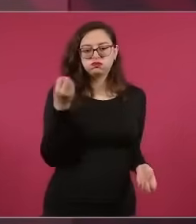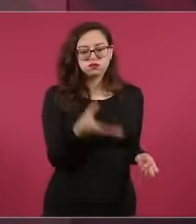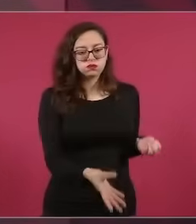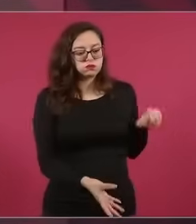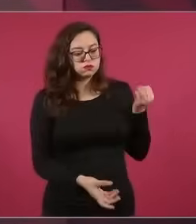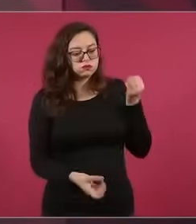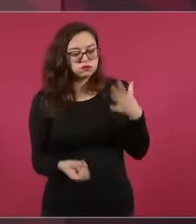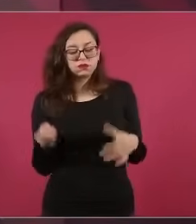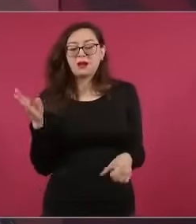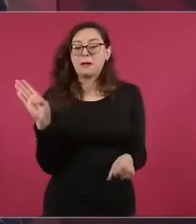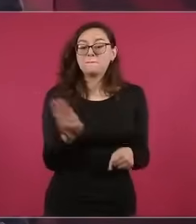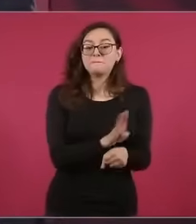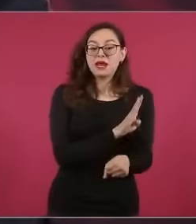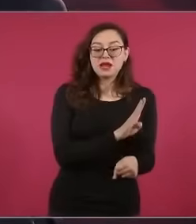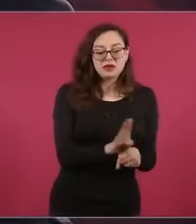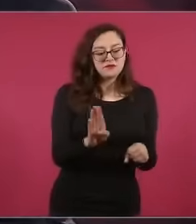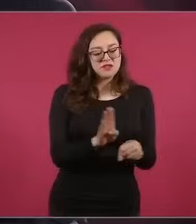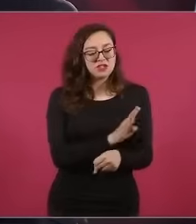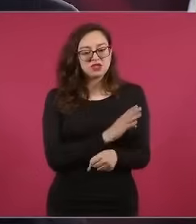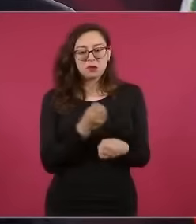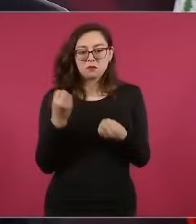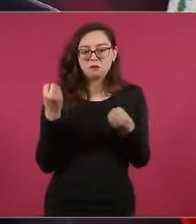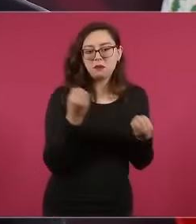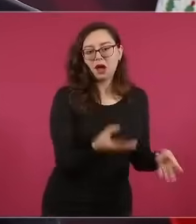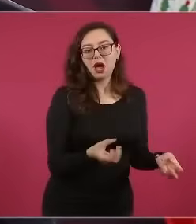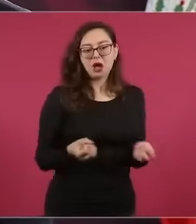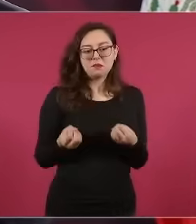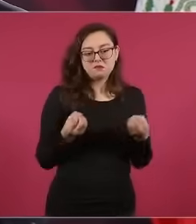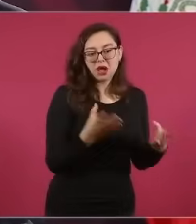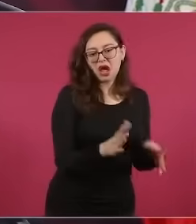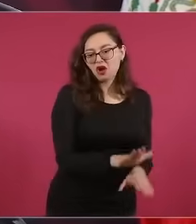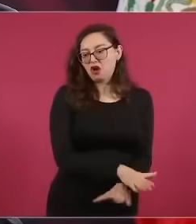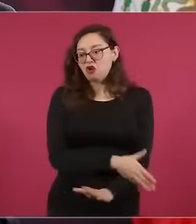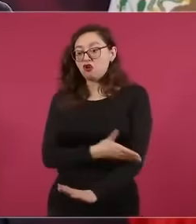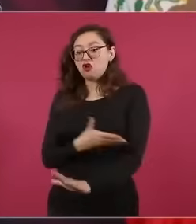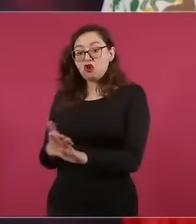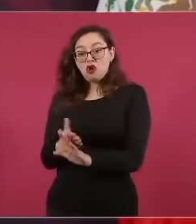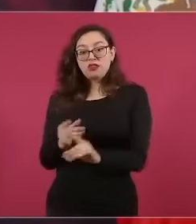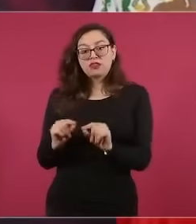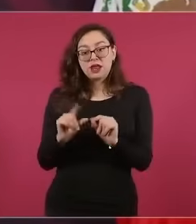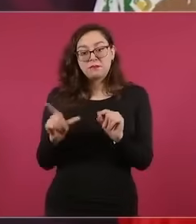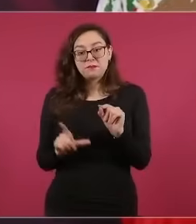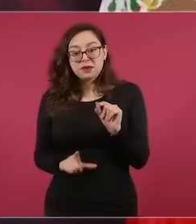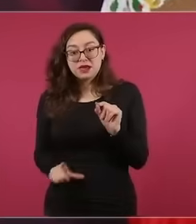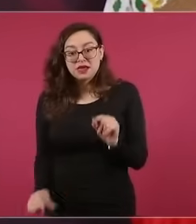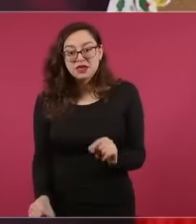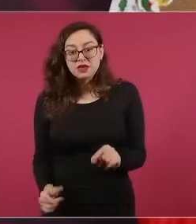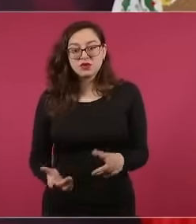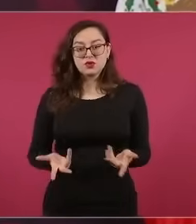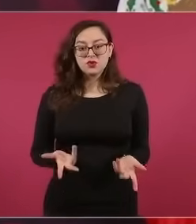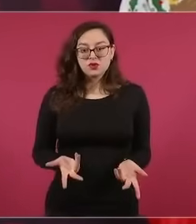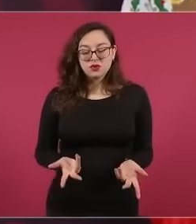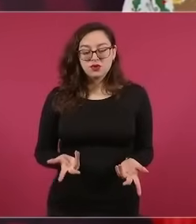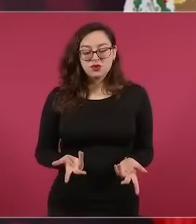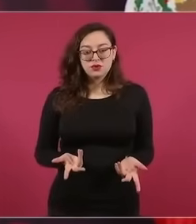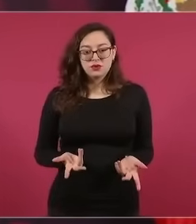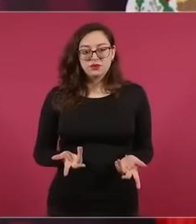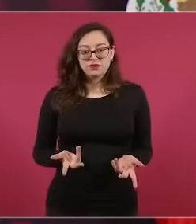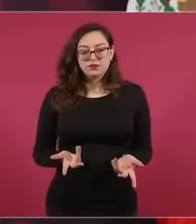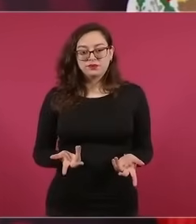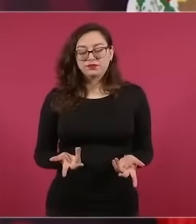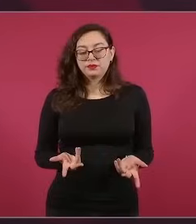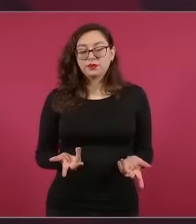quitándole todos los derechos al pueblo. Le quitaron el derecho a